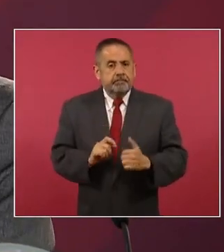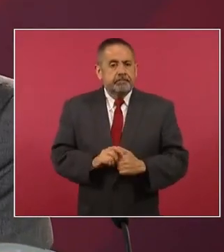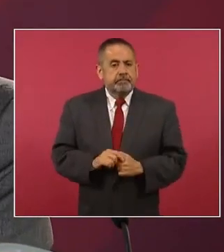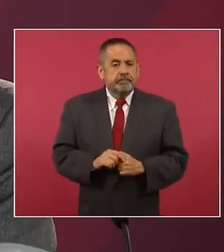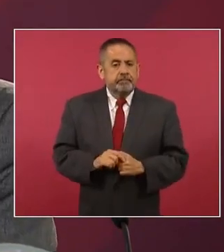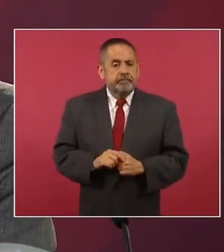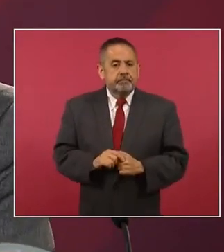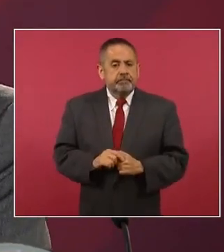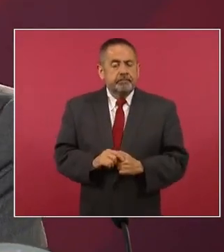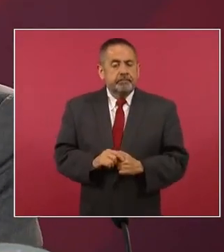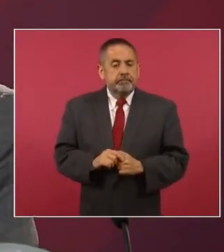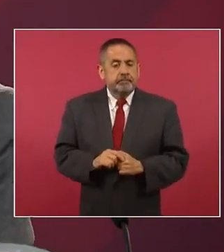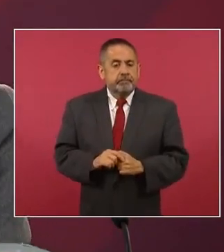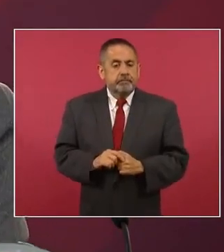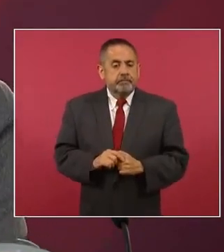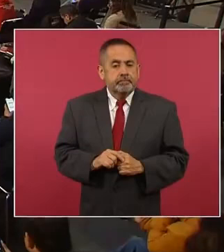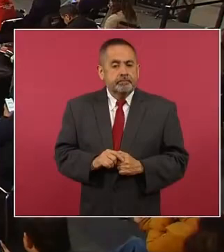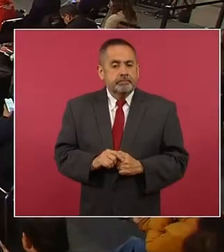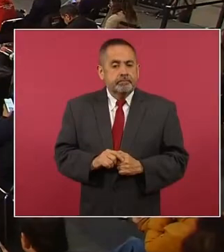Con más